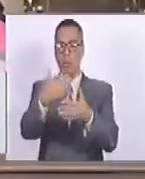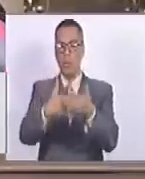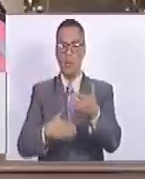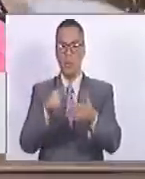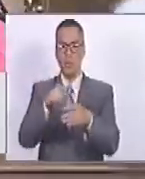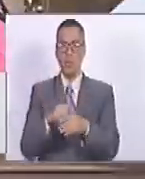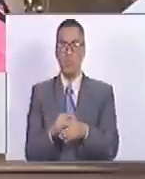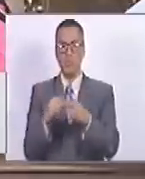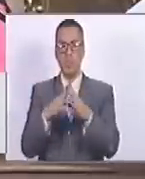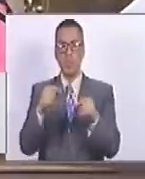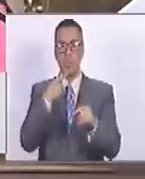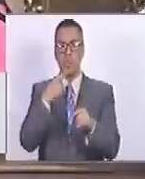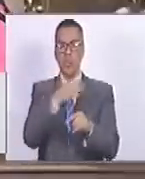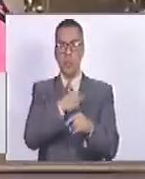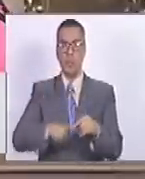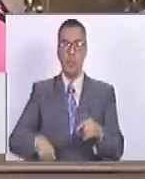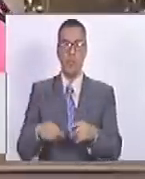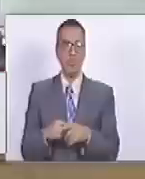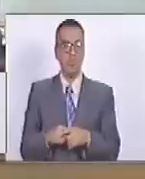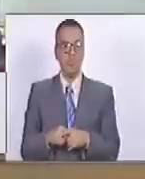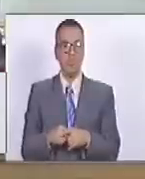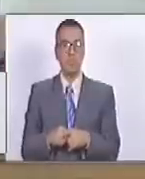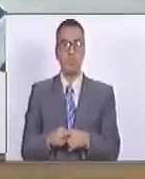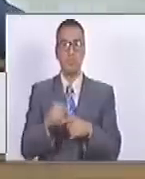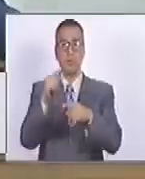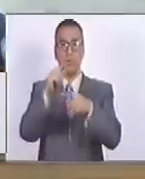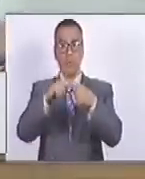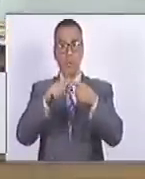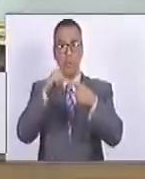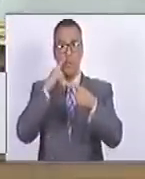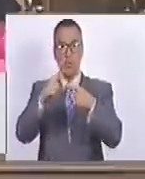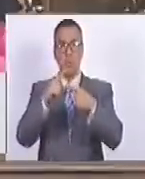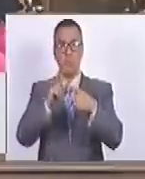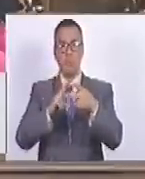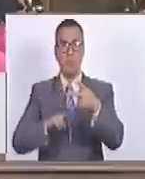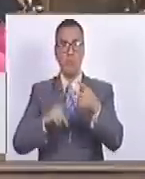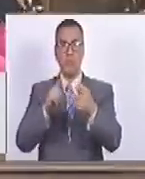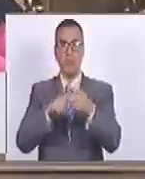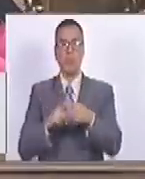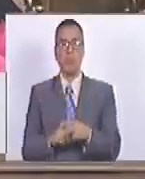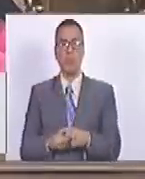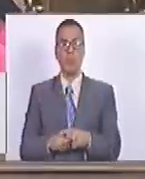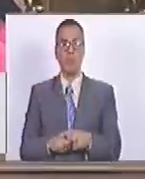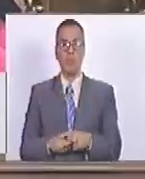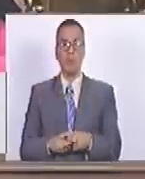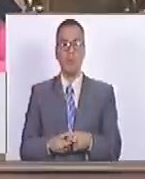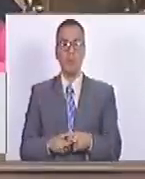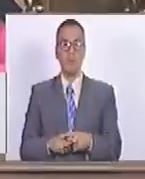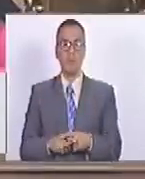lista anexa. Es todo, ciudadano presidente. En cuenta, siguiente. Es todo de la cuenta, presidente.